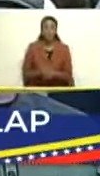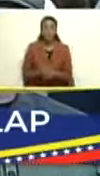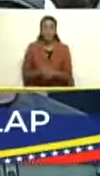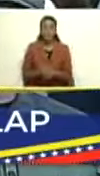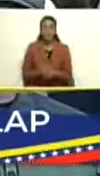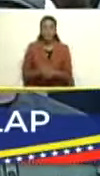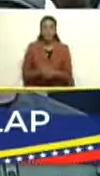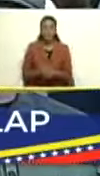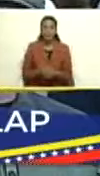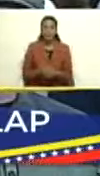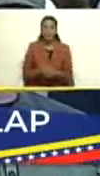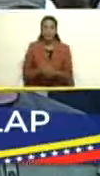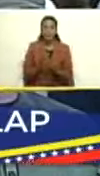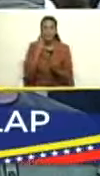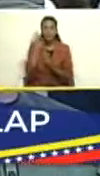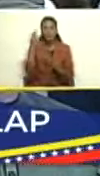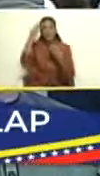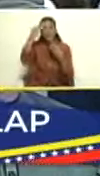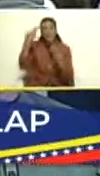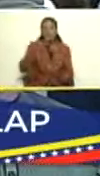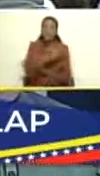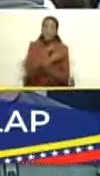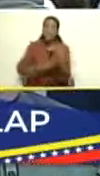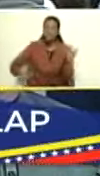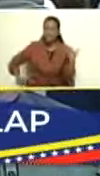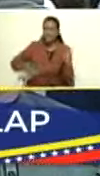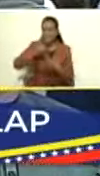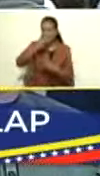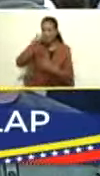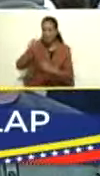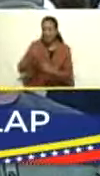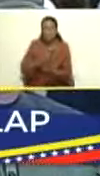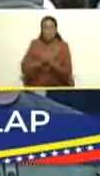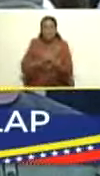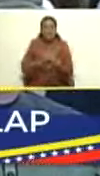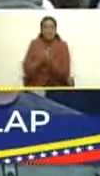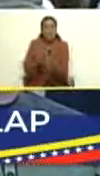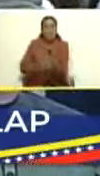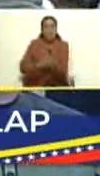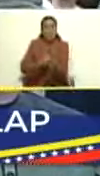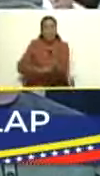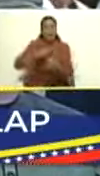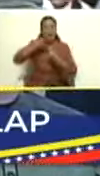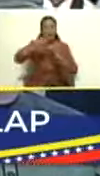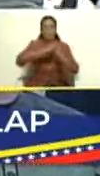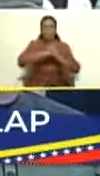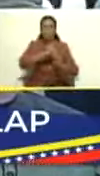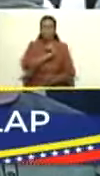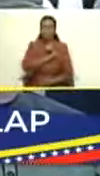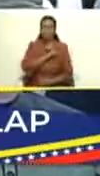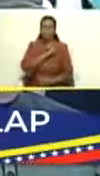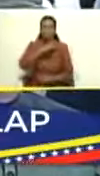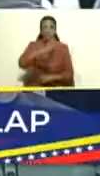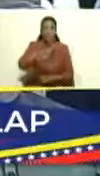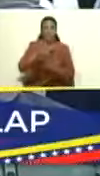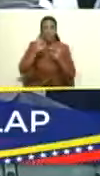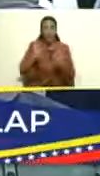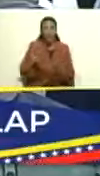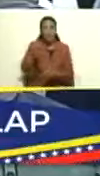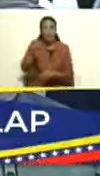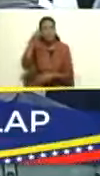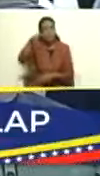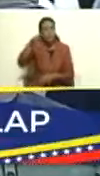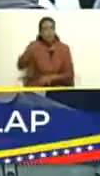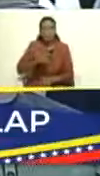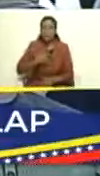Rodríguez. Saludo, presidente. Mi querido hermano, camarada Nicolás Maduro Moro, así lo